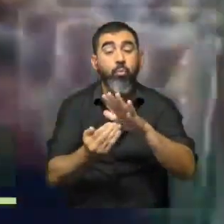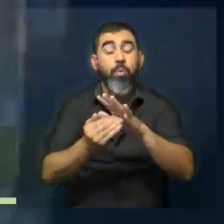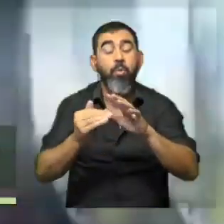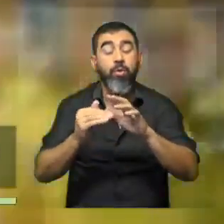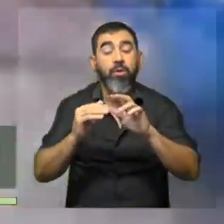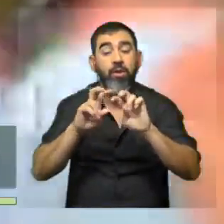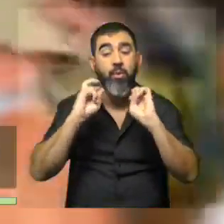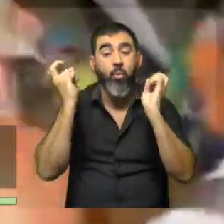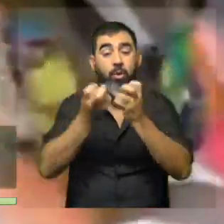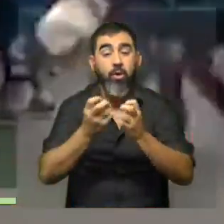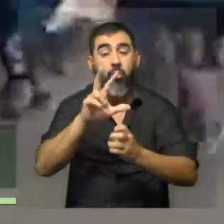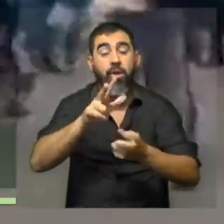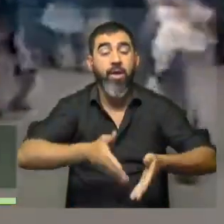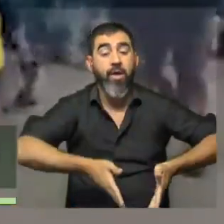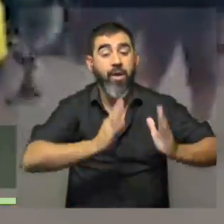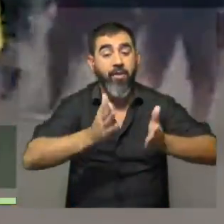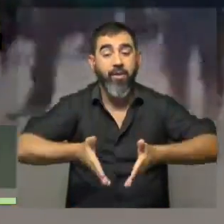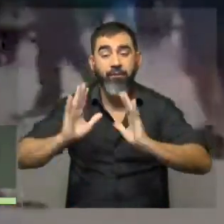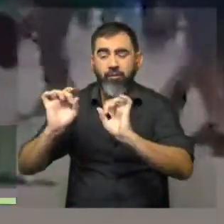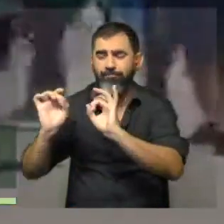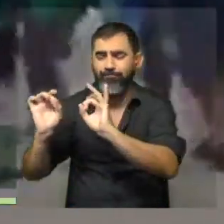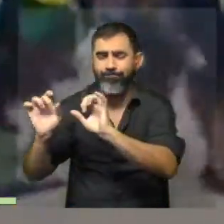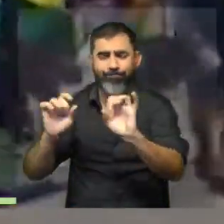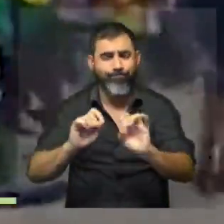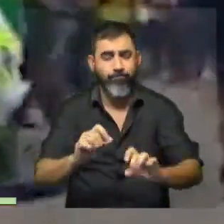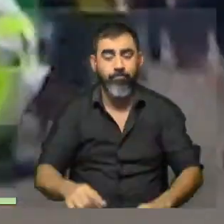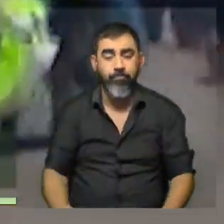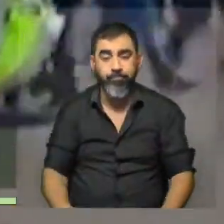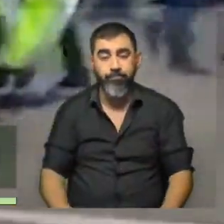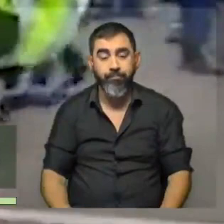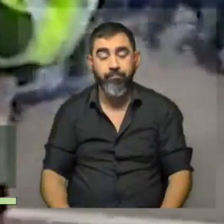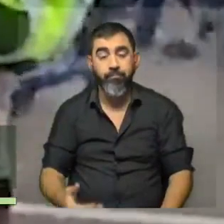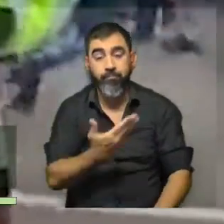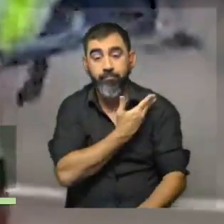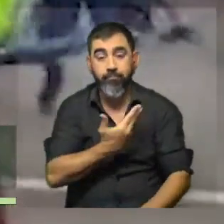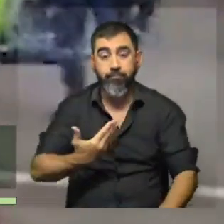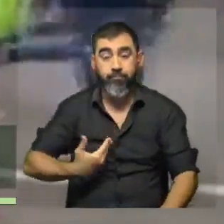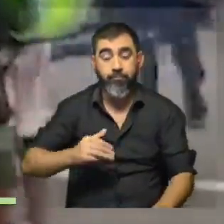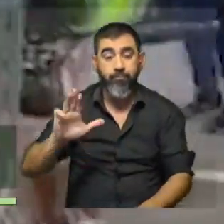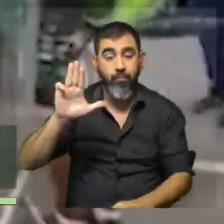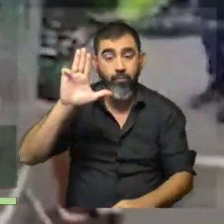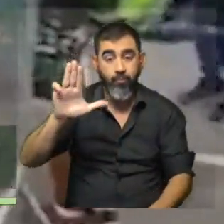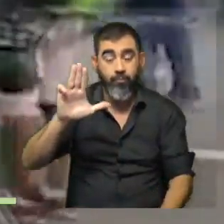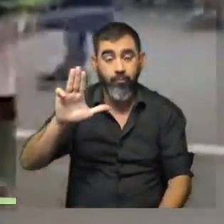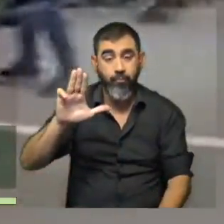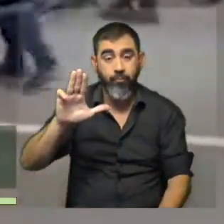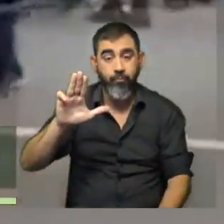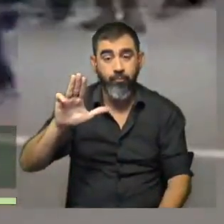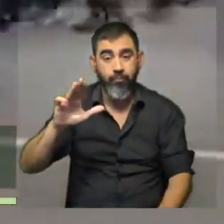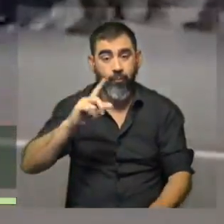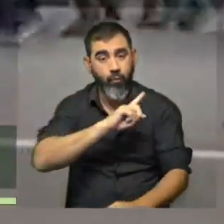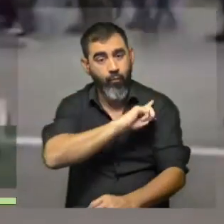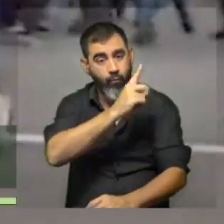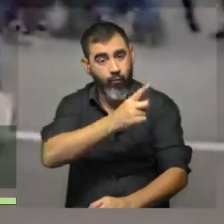los tres edificios fueron destrozados el presidente Lula reaccionó con